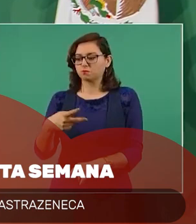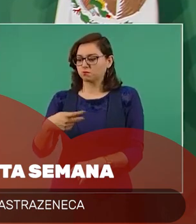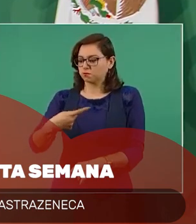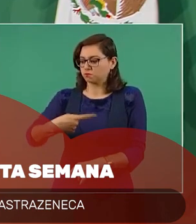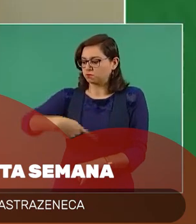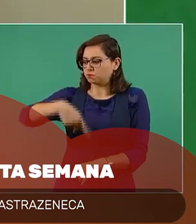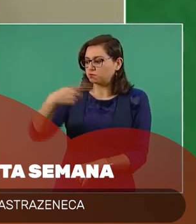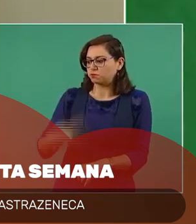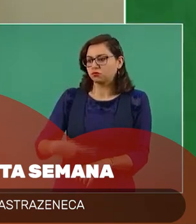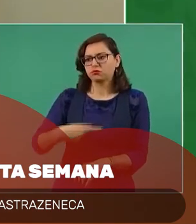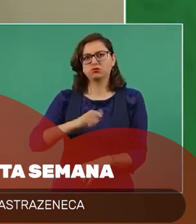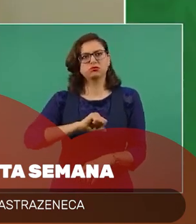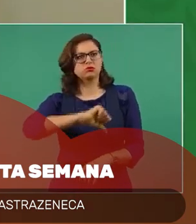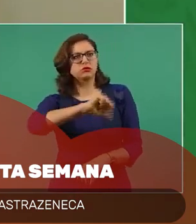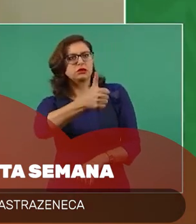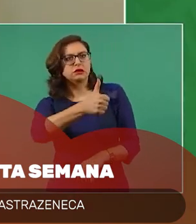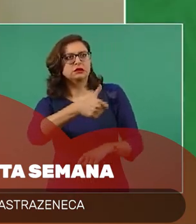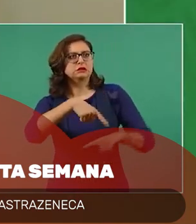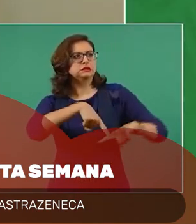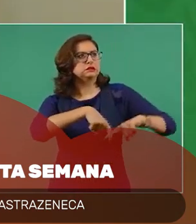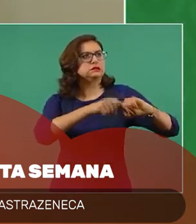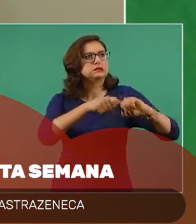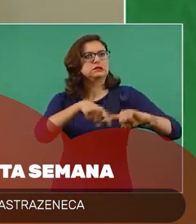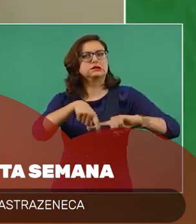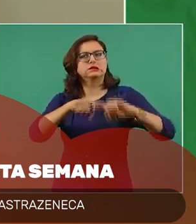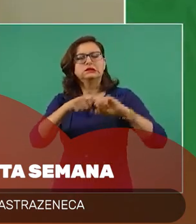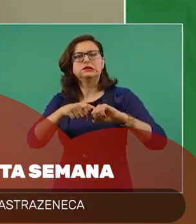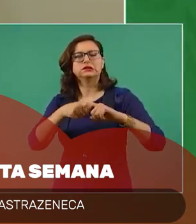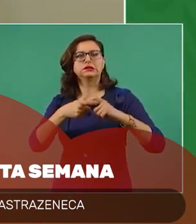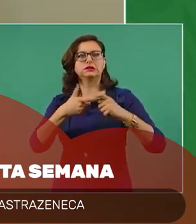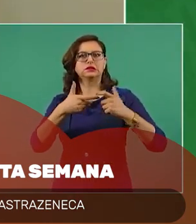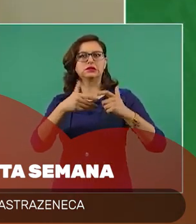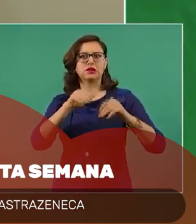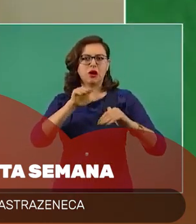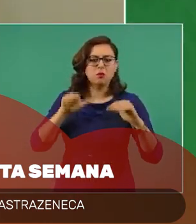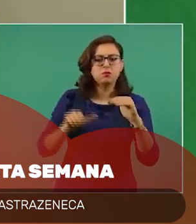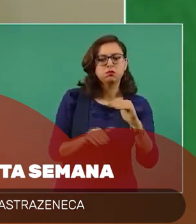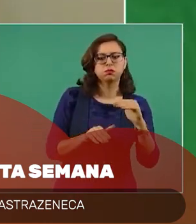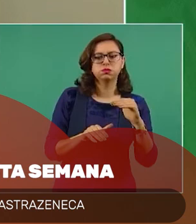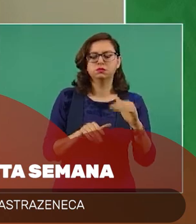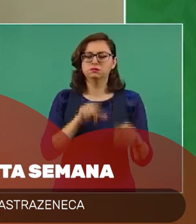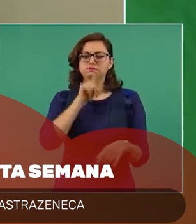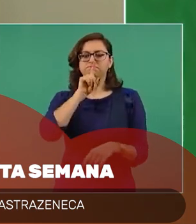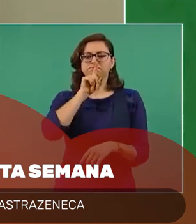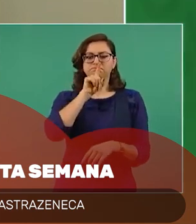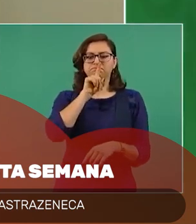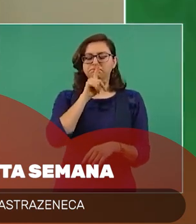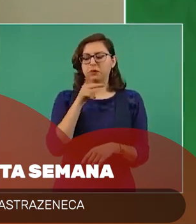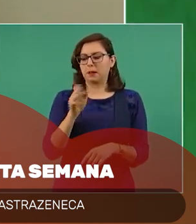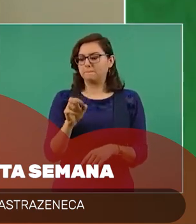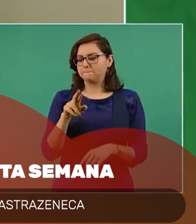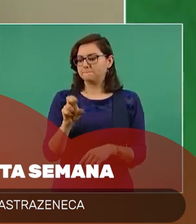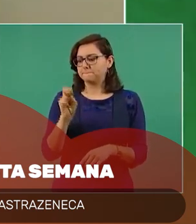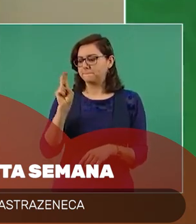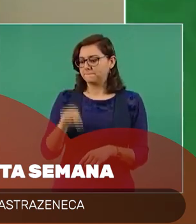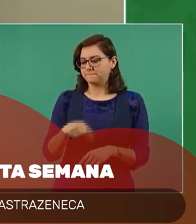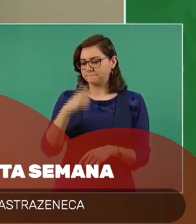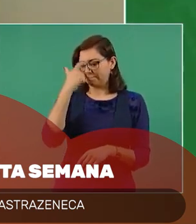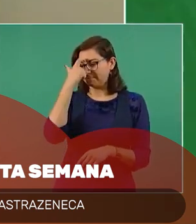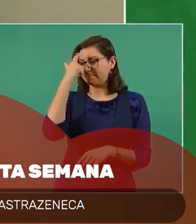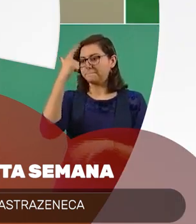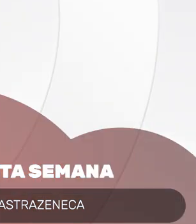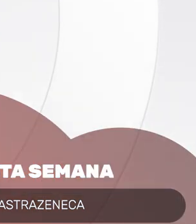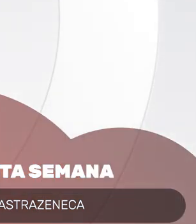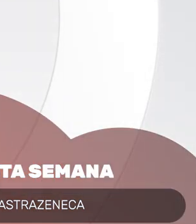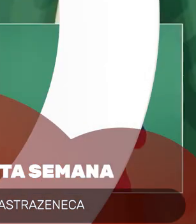latinoamericanos tengan mayor independencia en el acceso a vacunas para inmunizar a su población. Fernández también agregó que durante una reunión que sostuvo con el presidente de